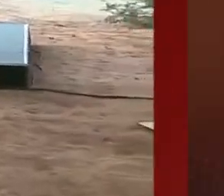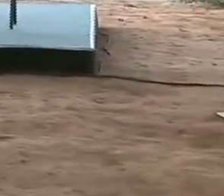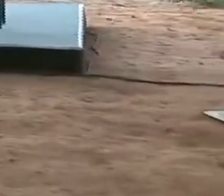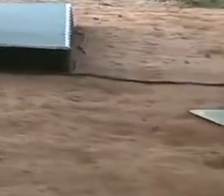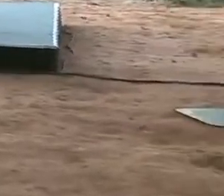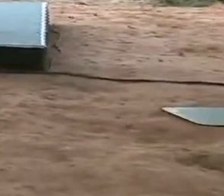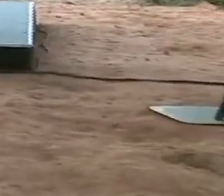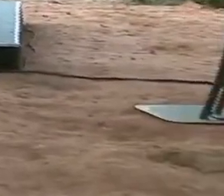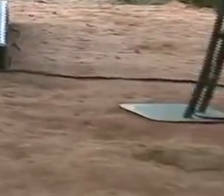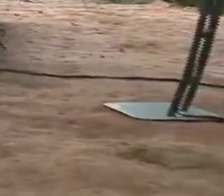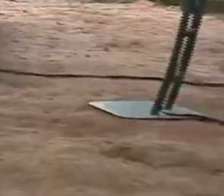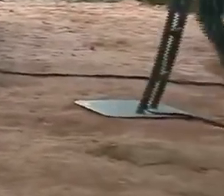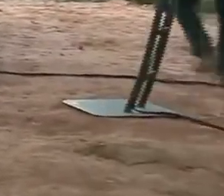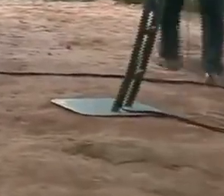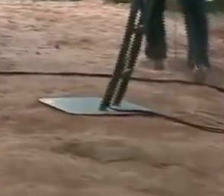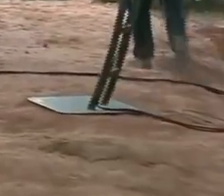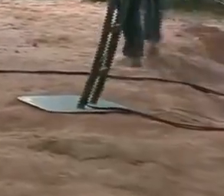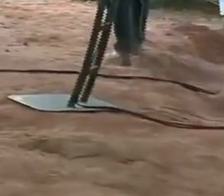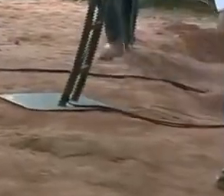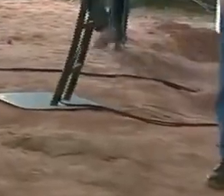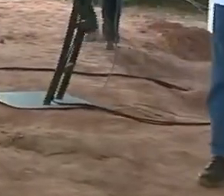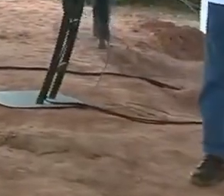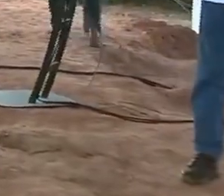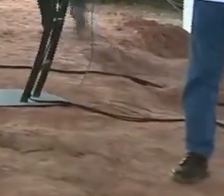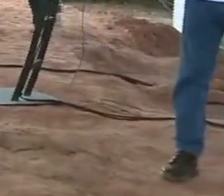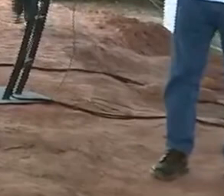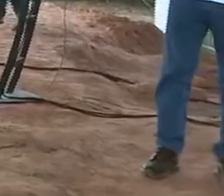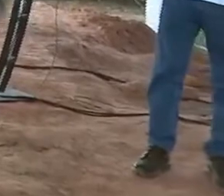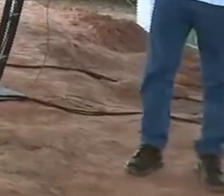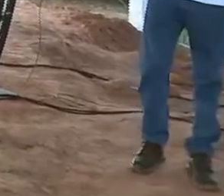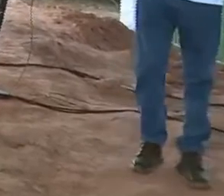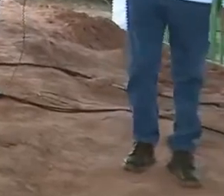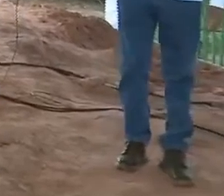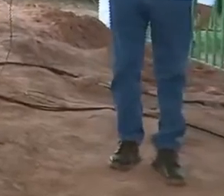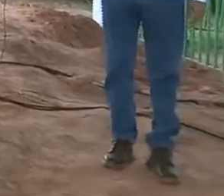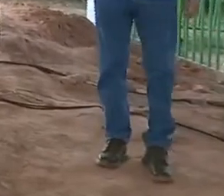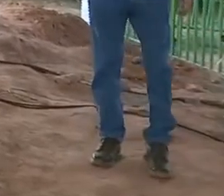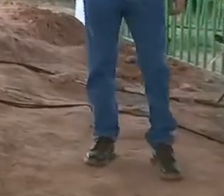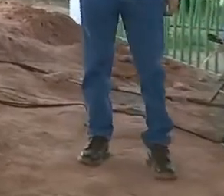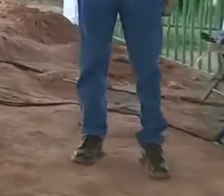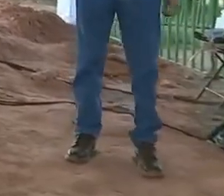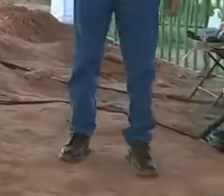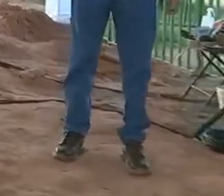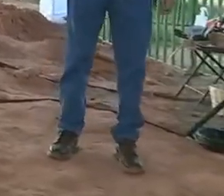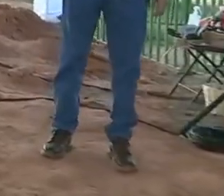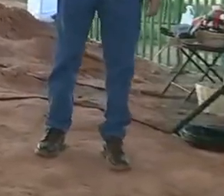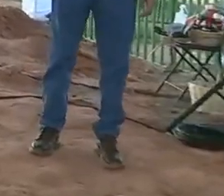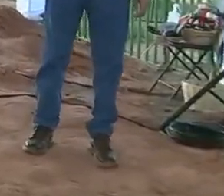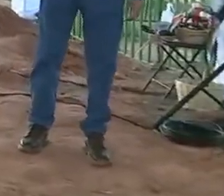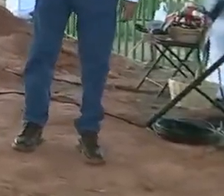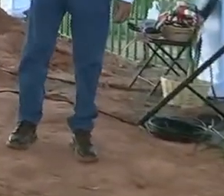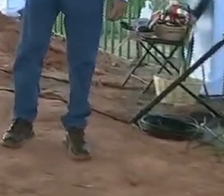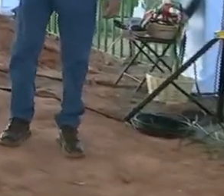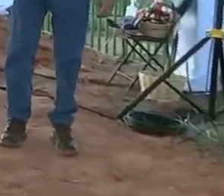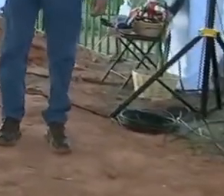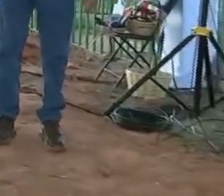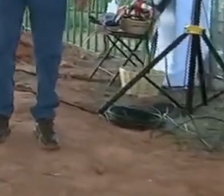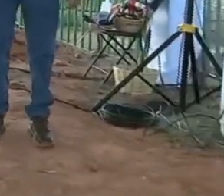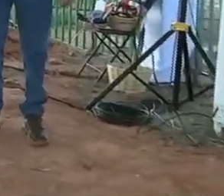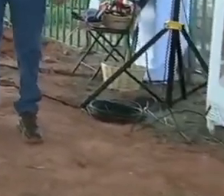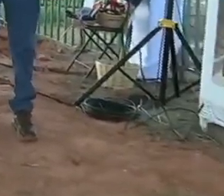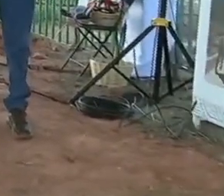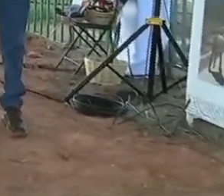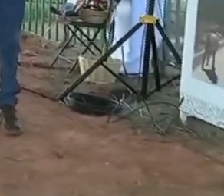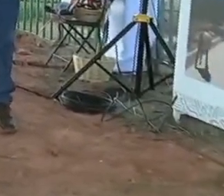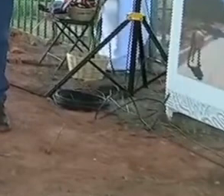Cedric Escalante Sauri, subsecretario de Infraestructura de la Secretaría de Comunicaciones y Transportes. Señor presidente, muy